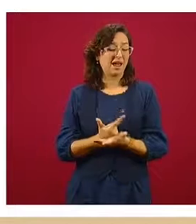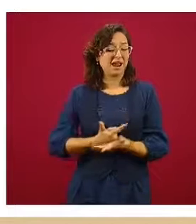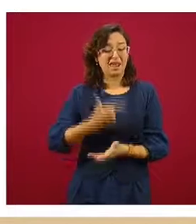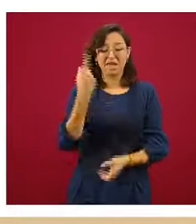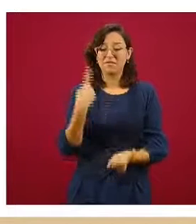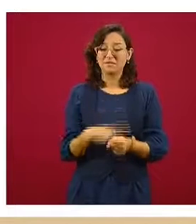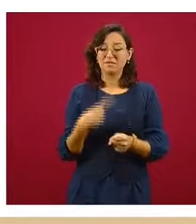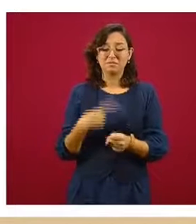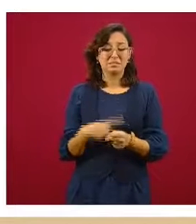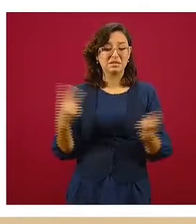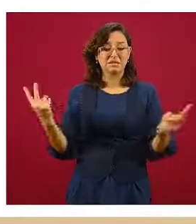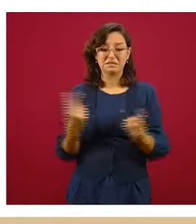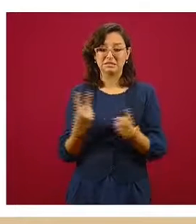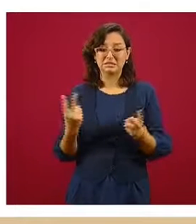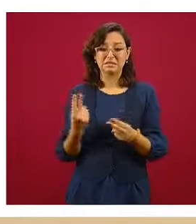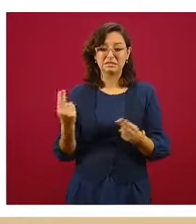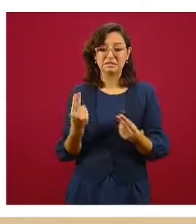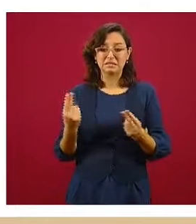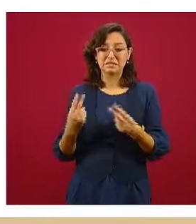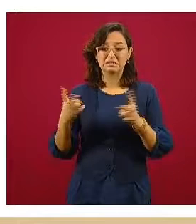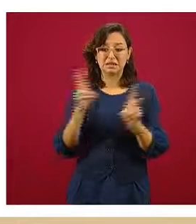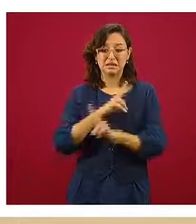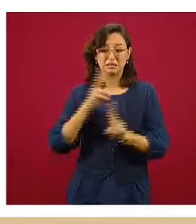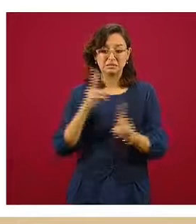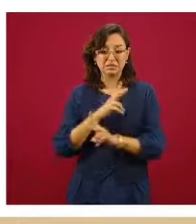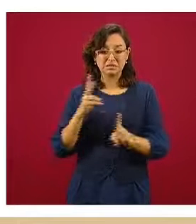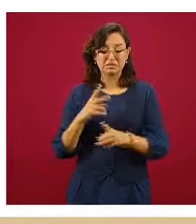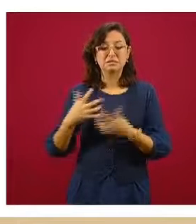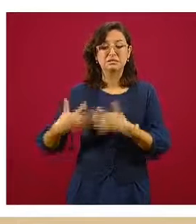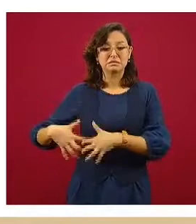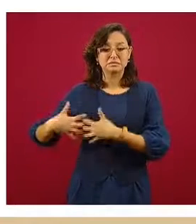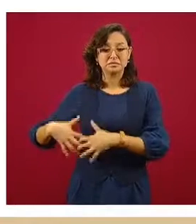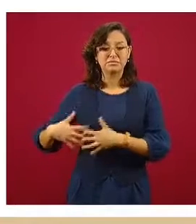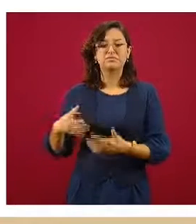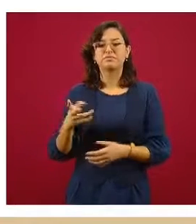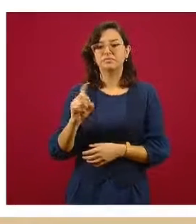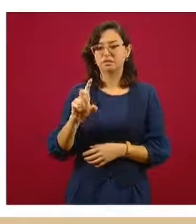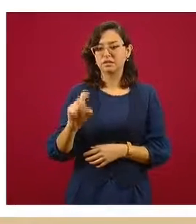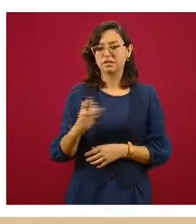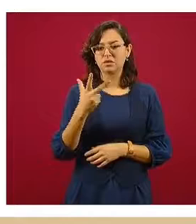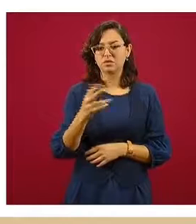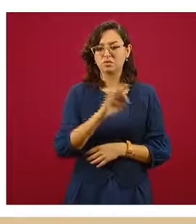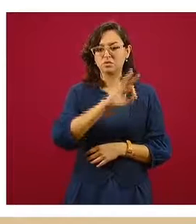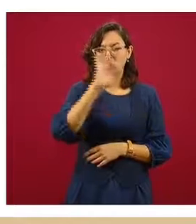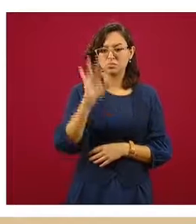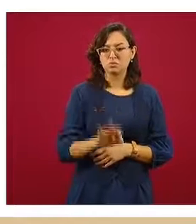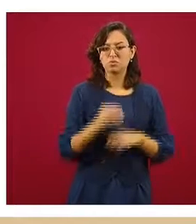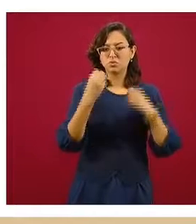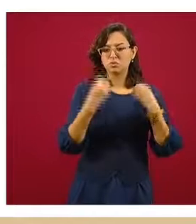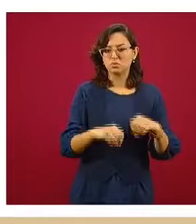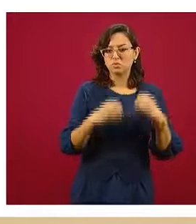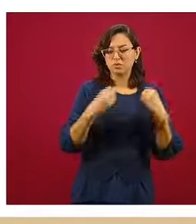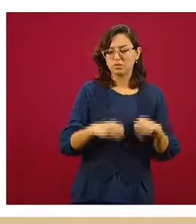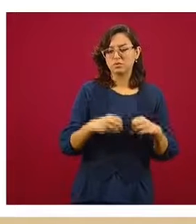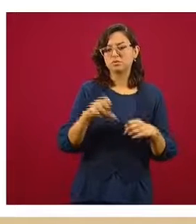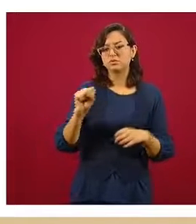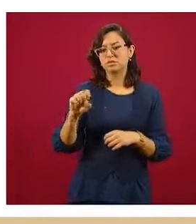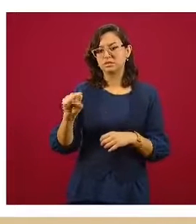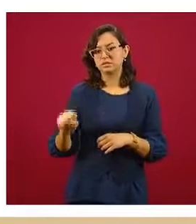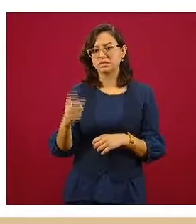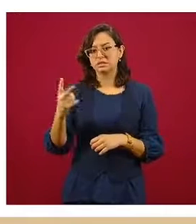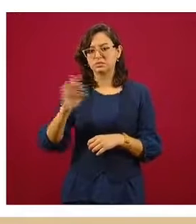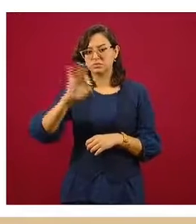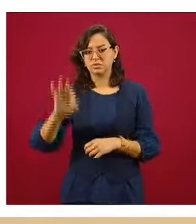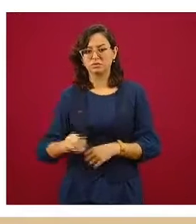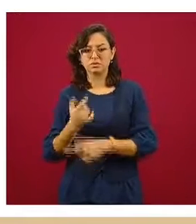necesitan ventiladores mecánicos. 38% de ocupación general en la última columna del lado derecho, y luego progresivamente del lado